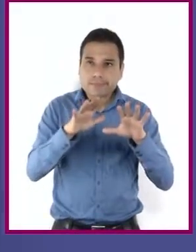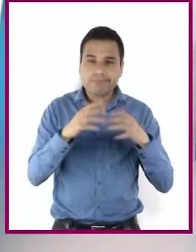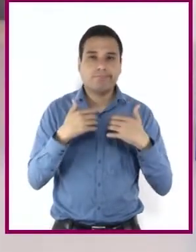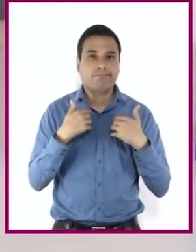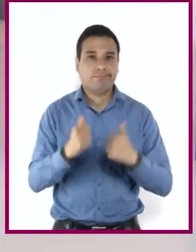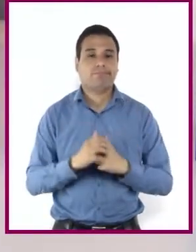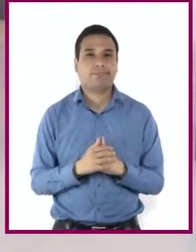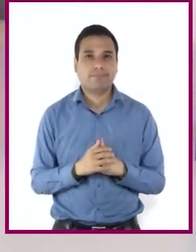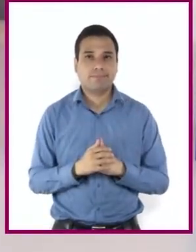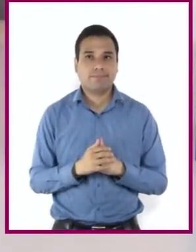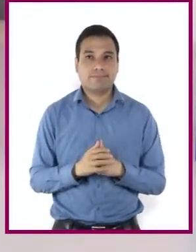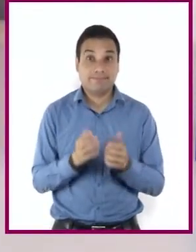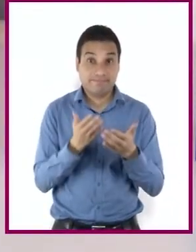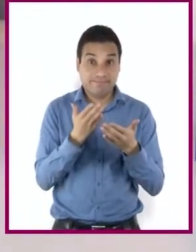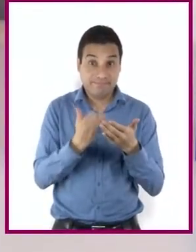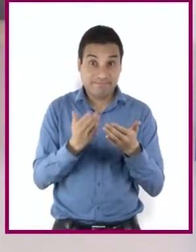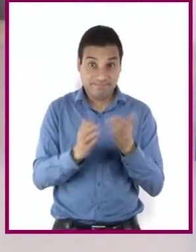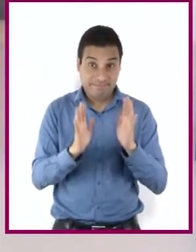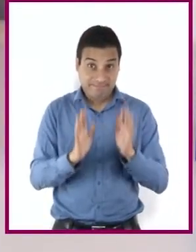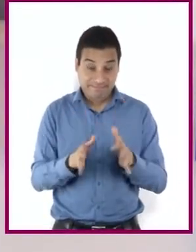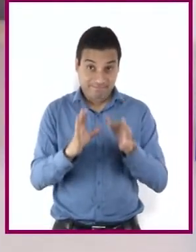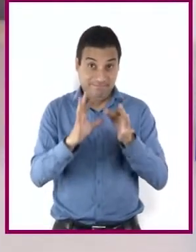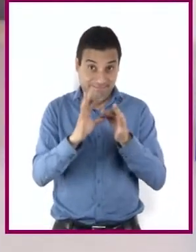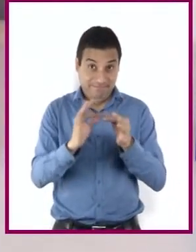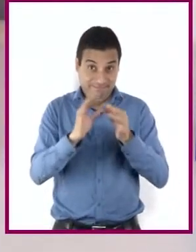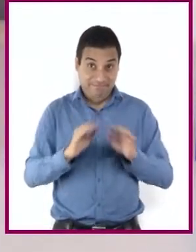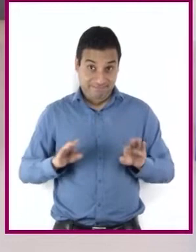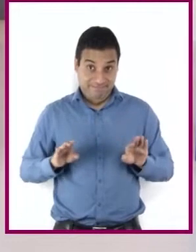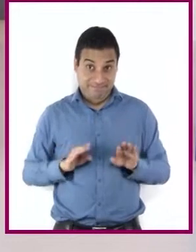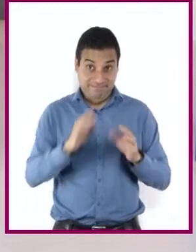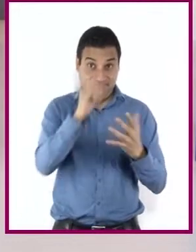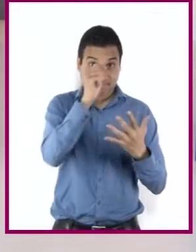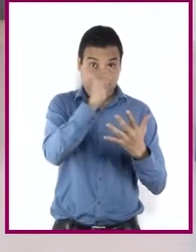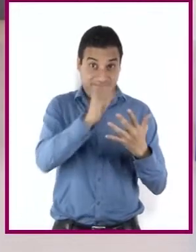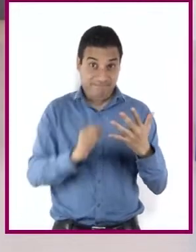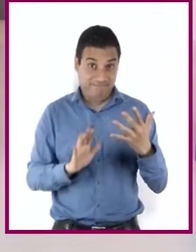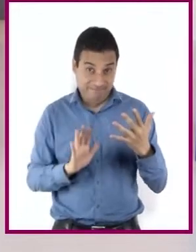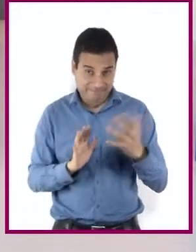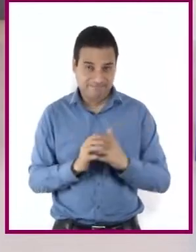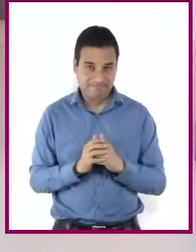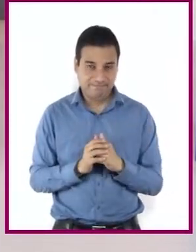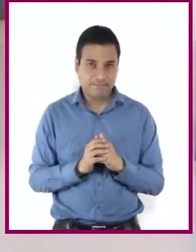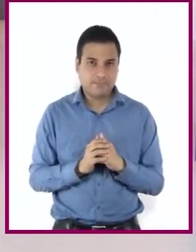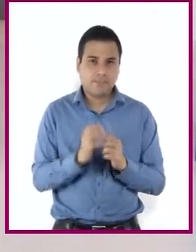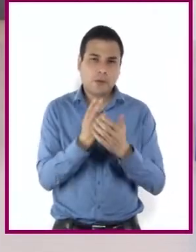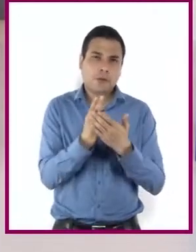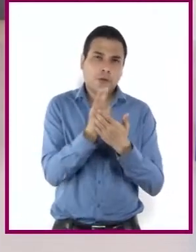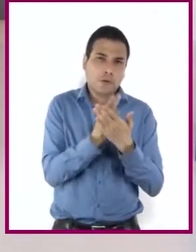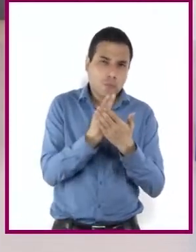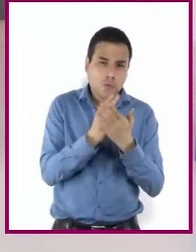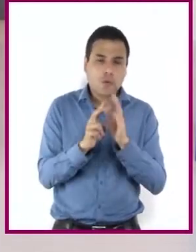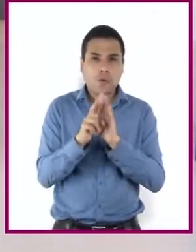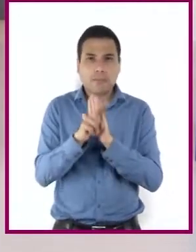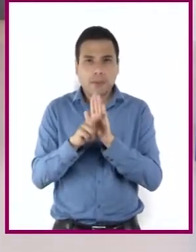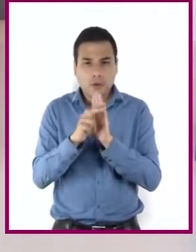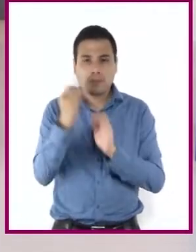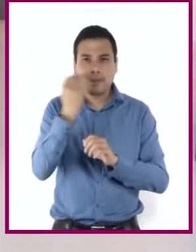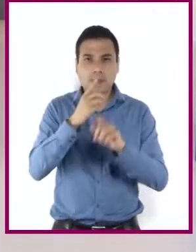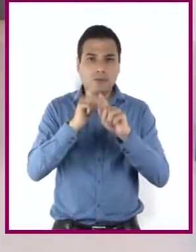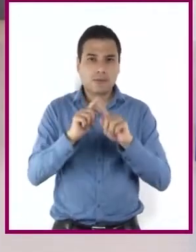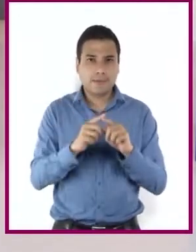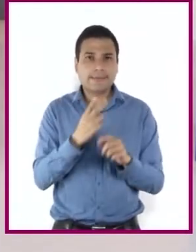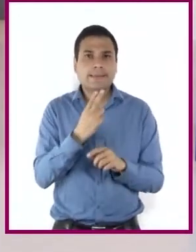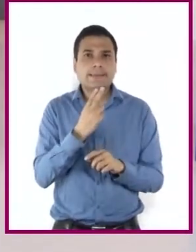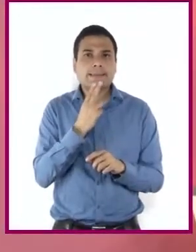entendible. Ahora que hemos recordado las características de los apoyos gráficos, estos nos pueden servir para incluirlos en la lista de